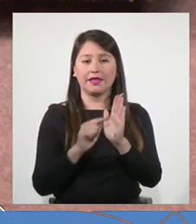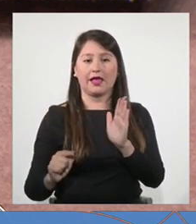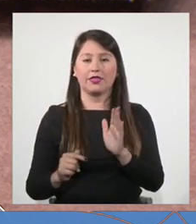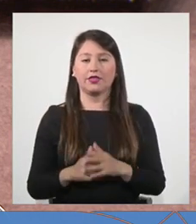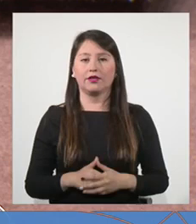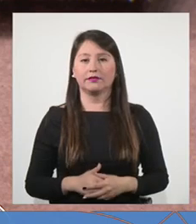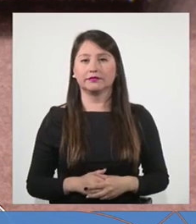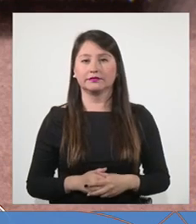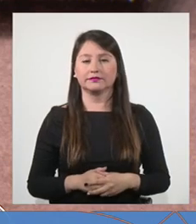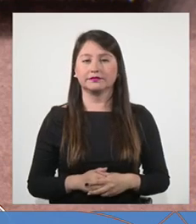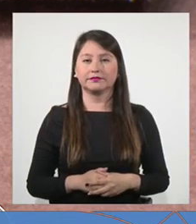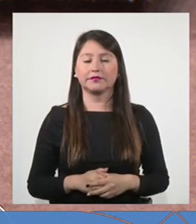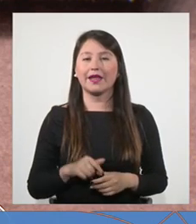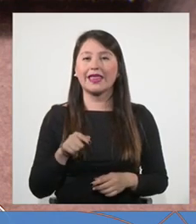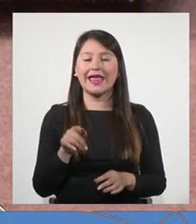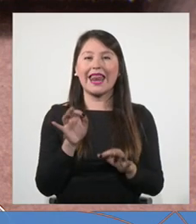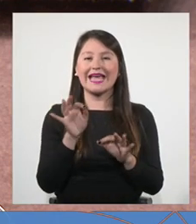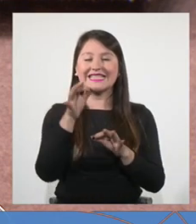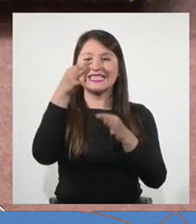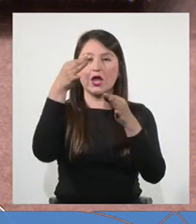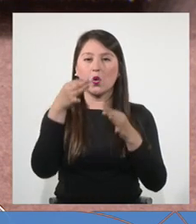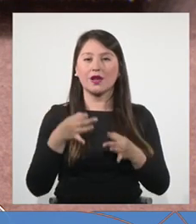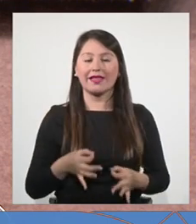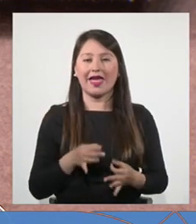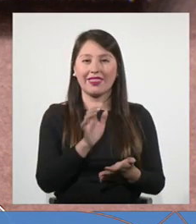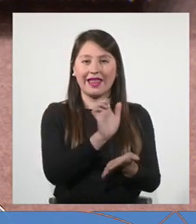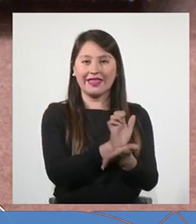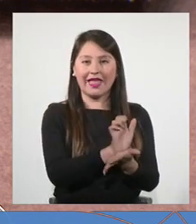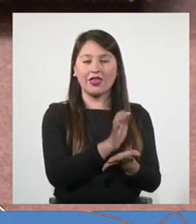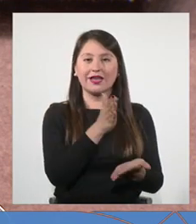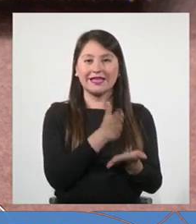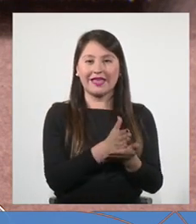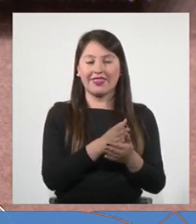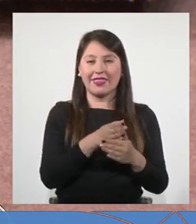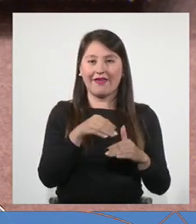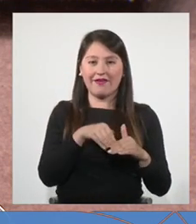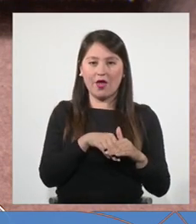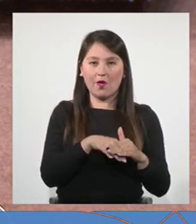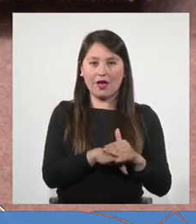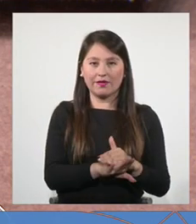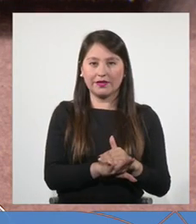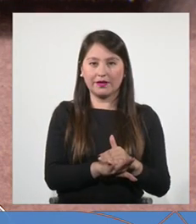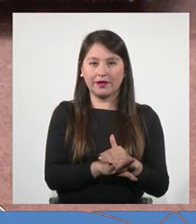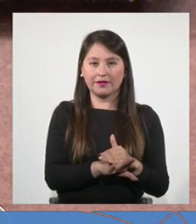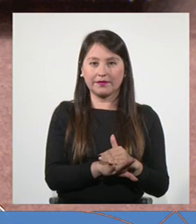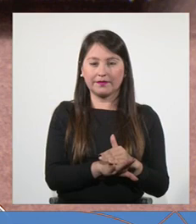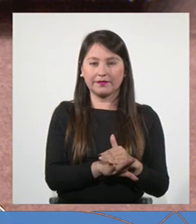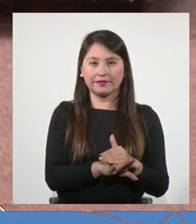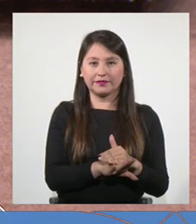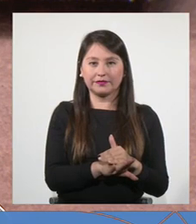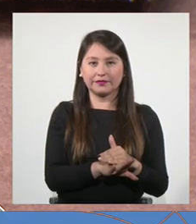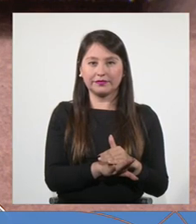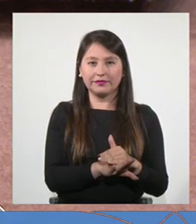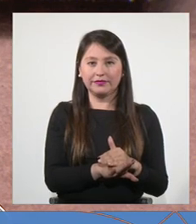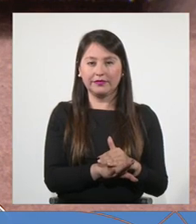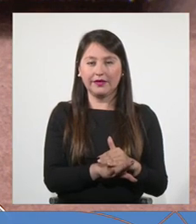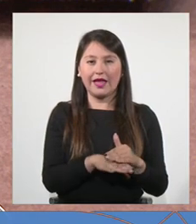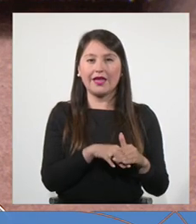importante, desde el punto de vista de la seguridad del Estado, que se haga la reserva respectiva de estos